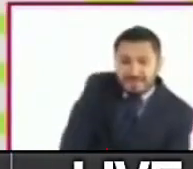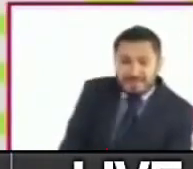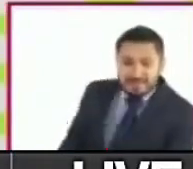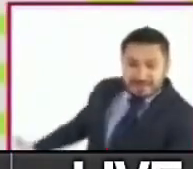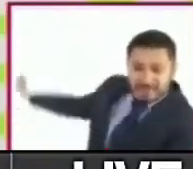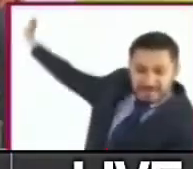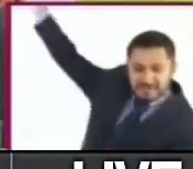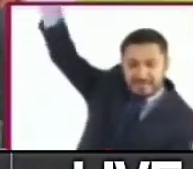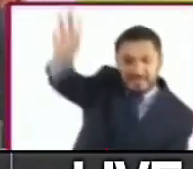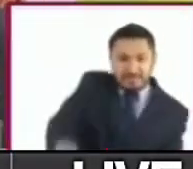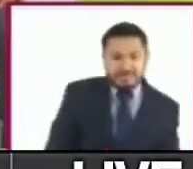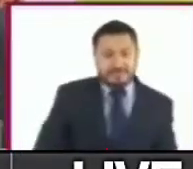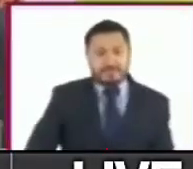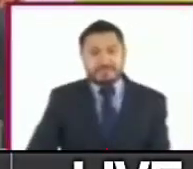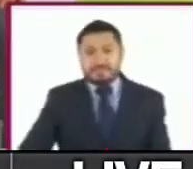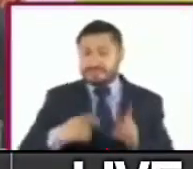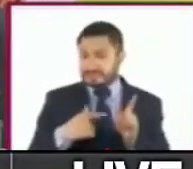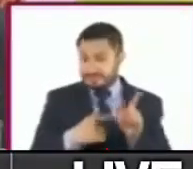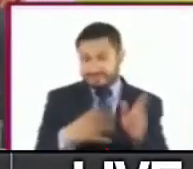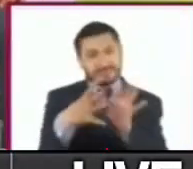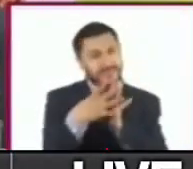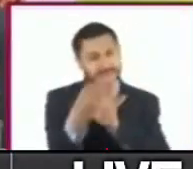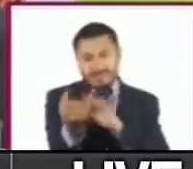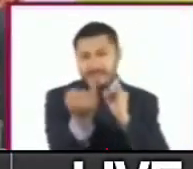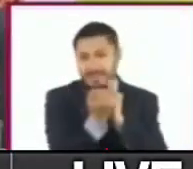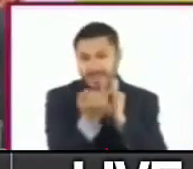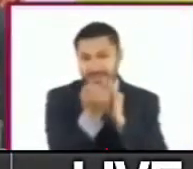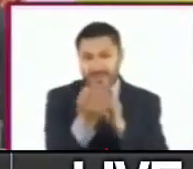bien, chicos. Así.